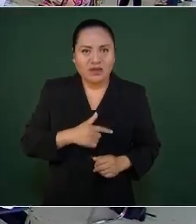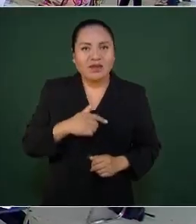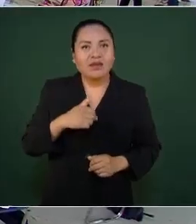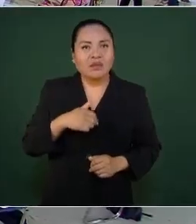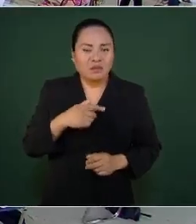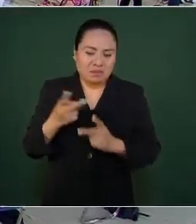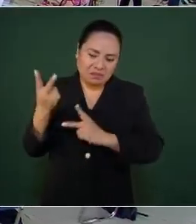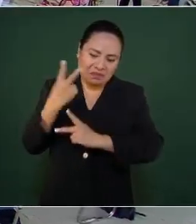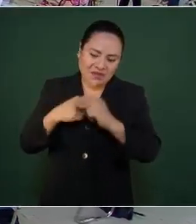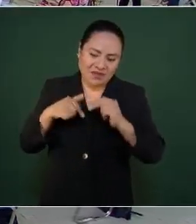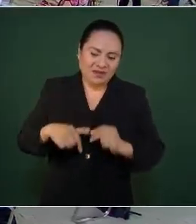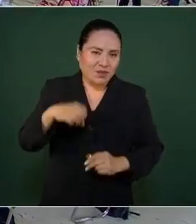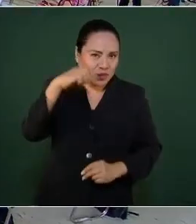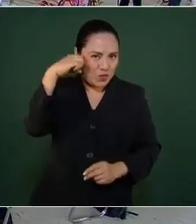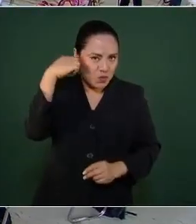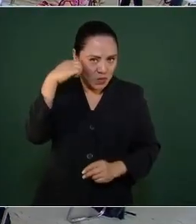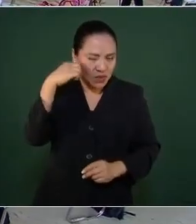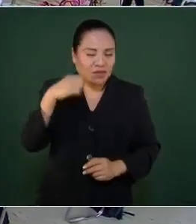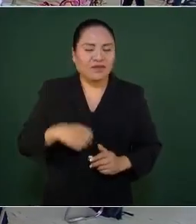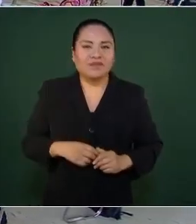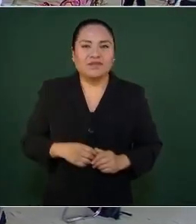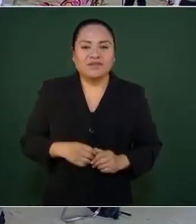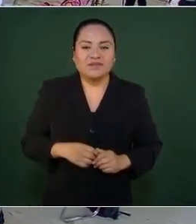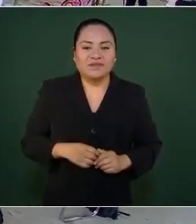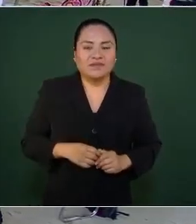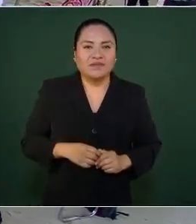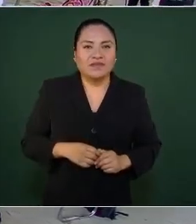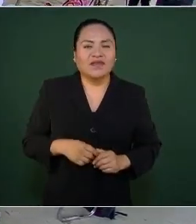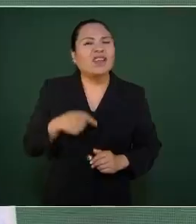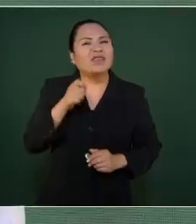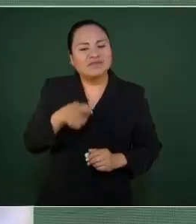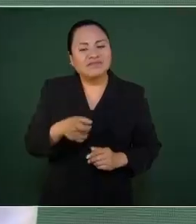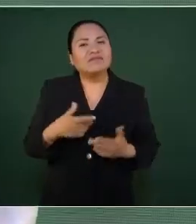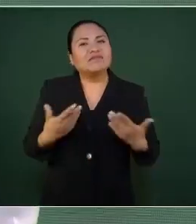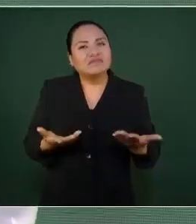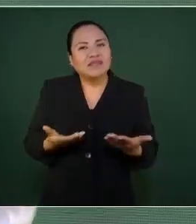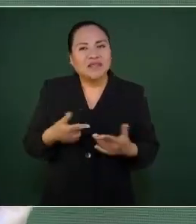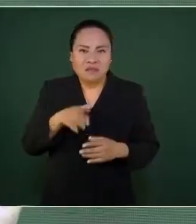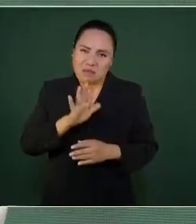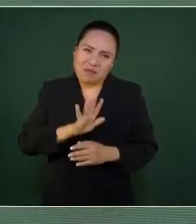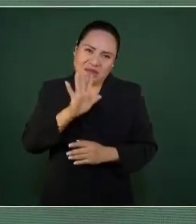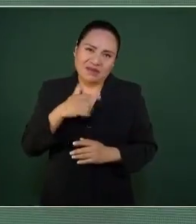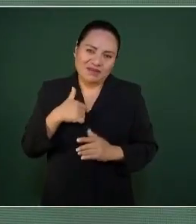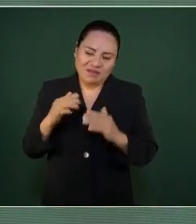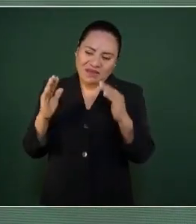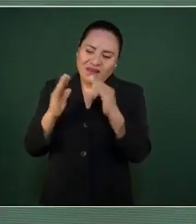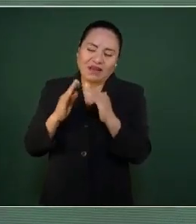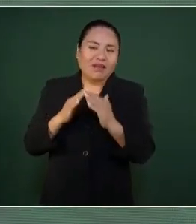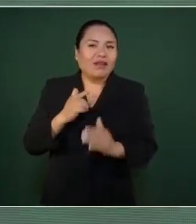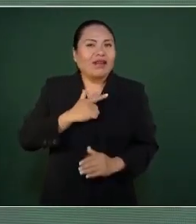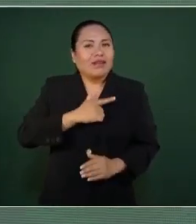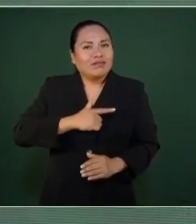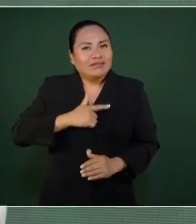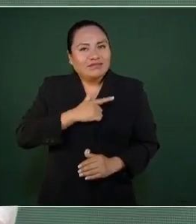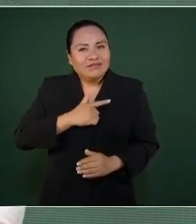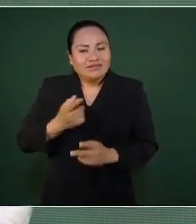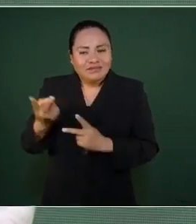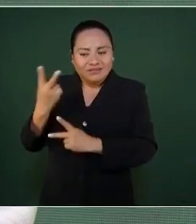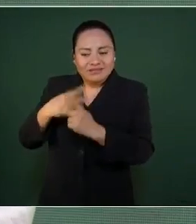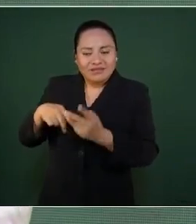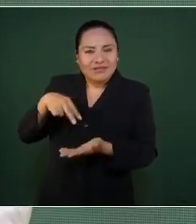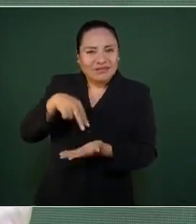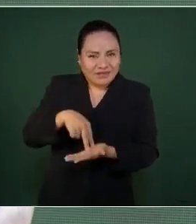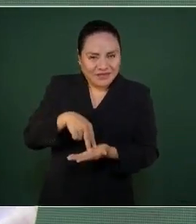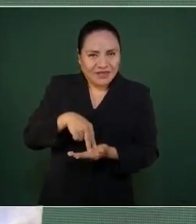Oaxaca. Es como venir a nuestra casa. Y el gobernador